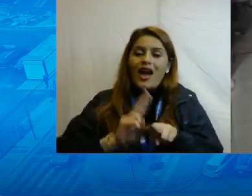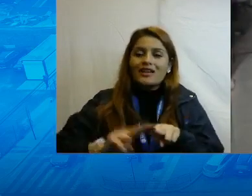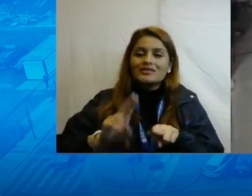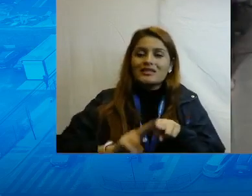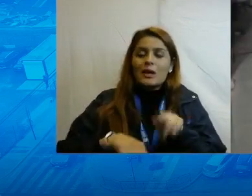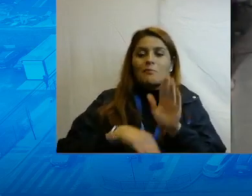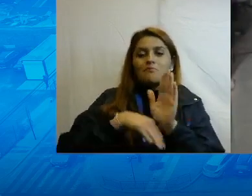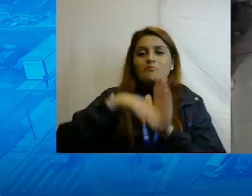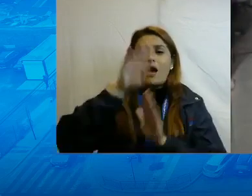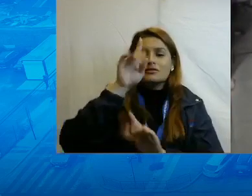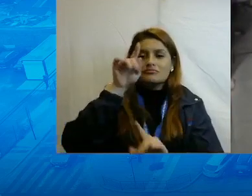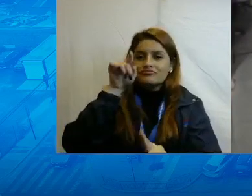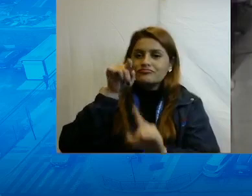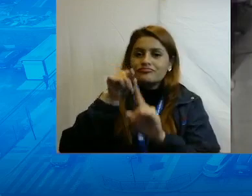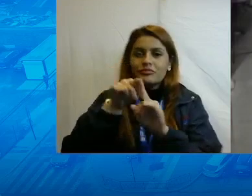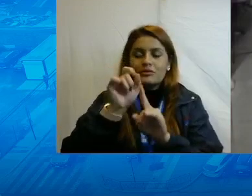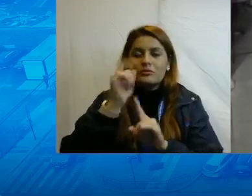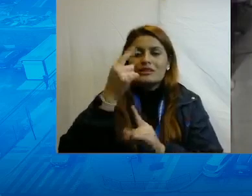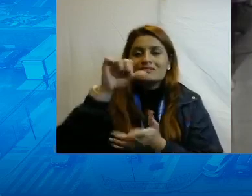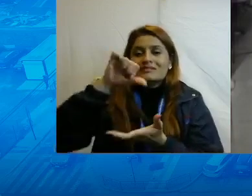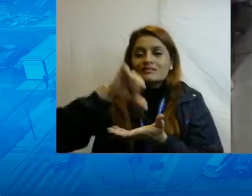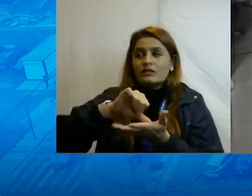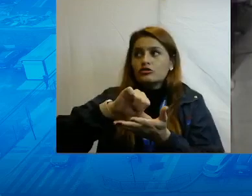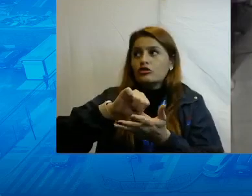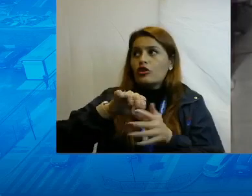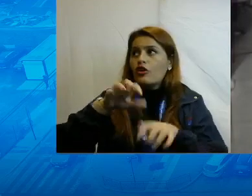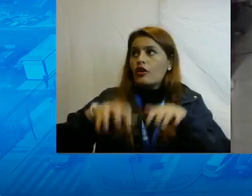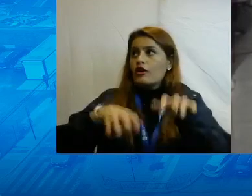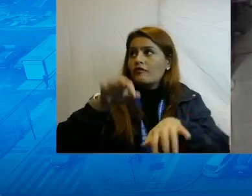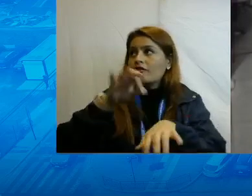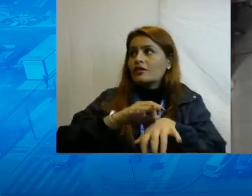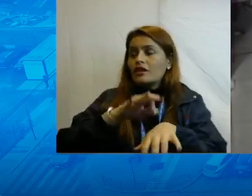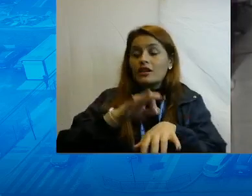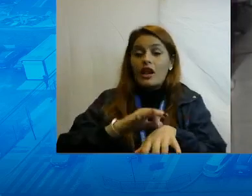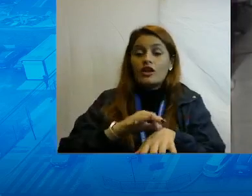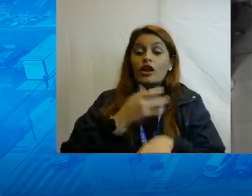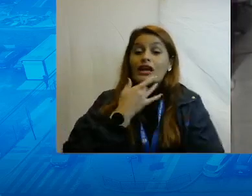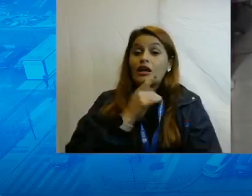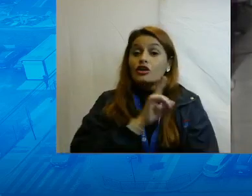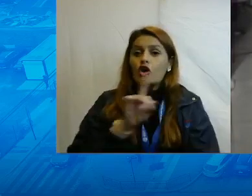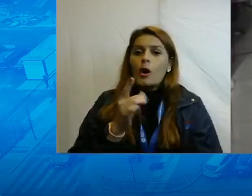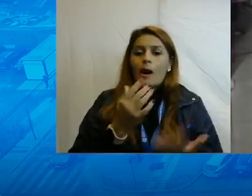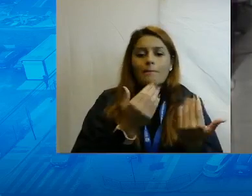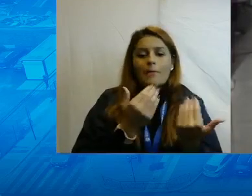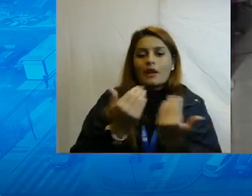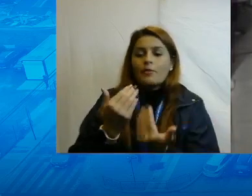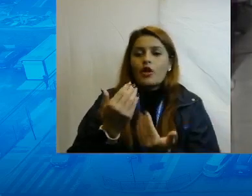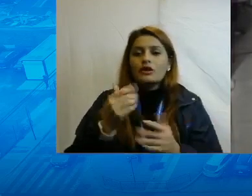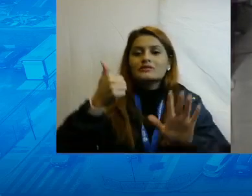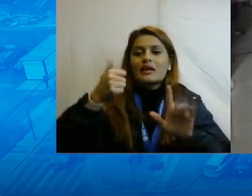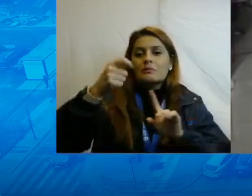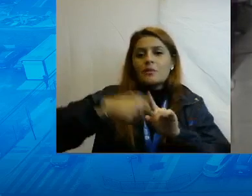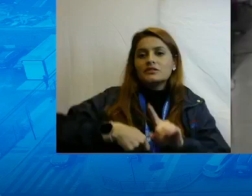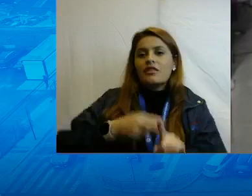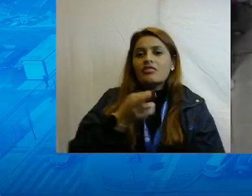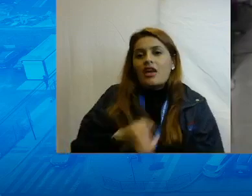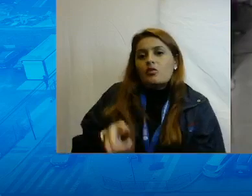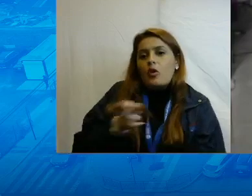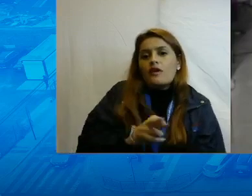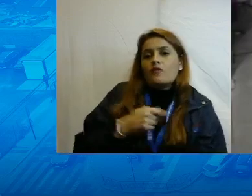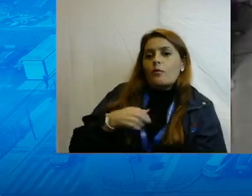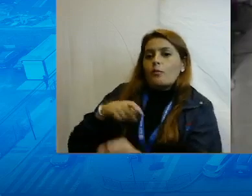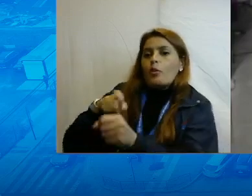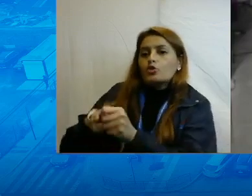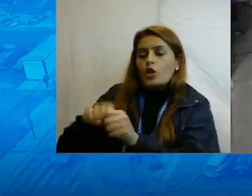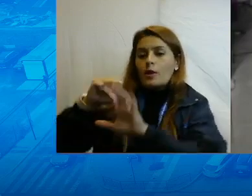más prioridades también dentro del centro veterinario, que no esperemos 6 meses a postular otro proyecto que es del gobierno